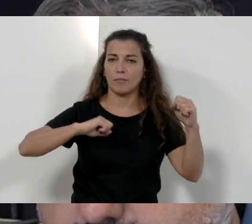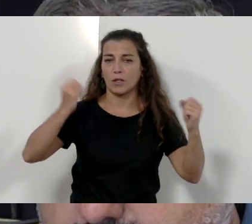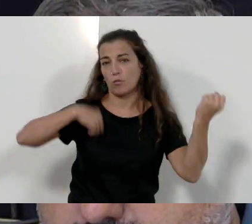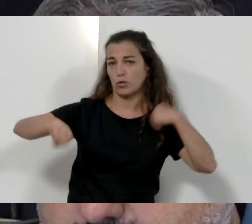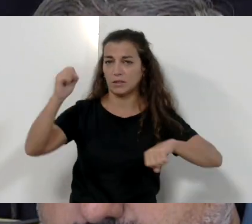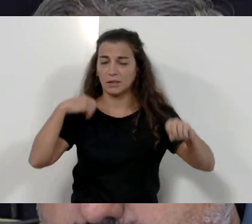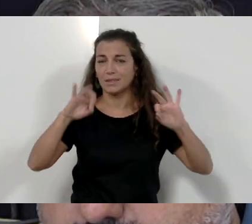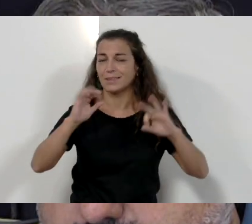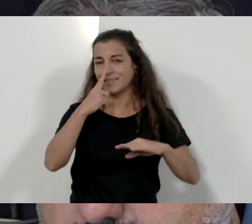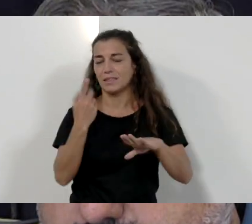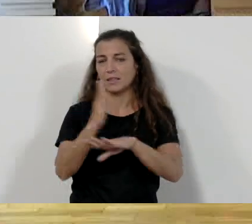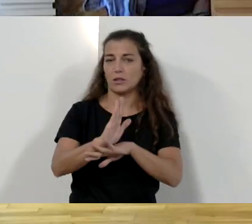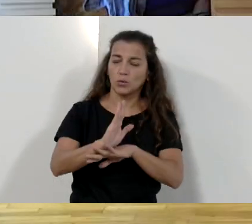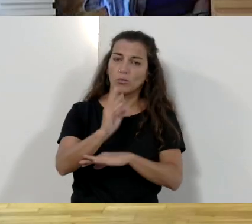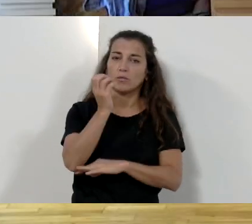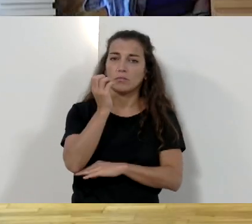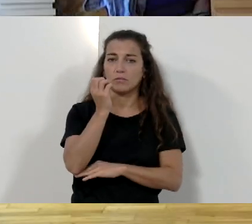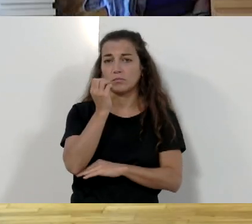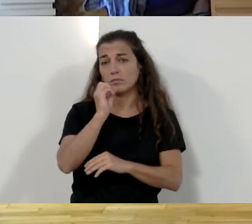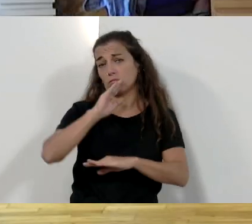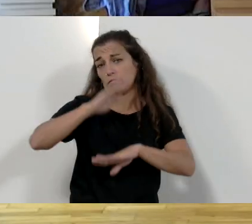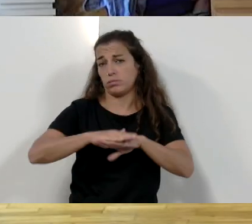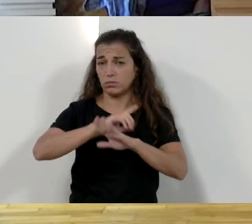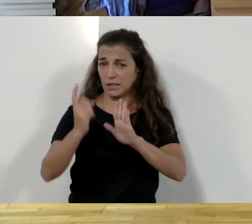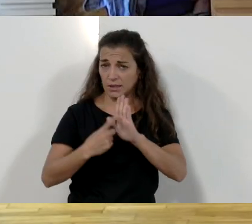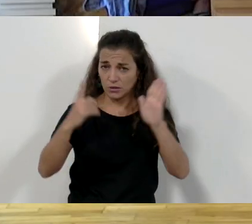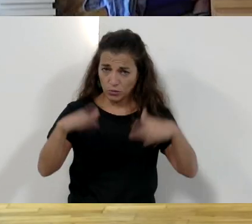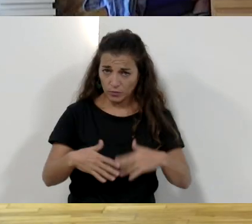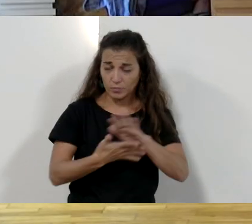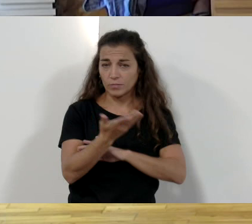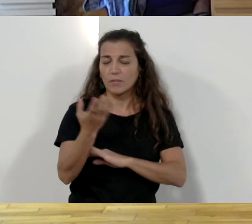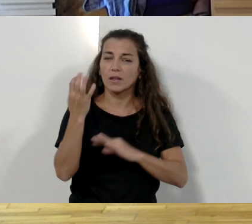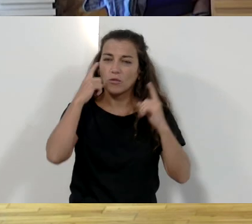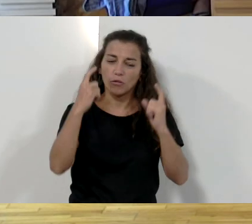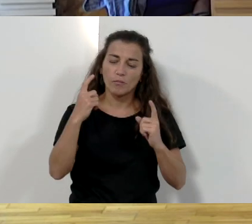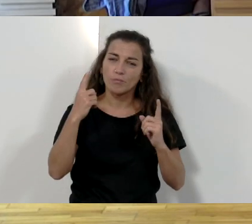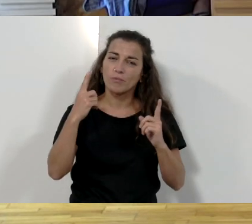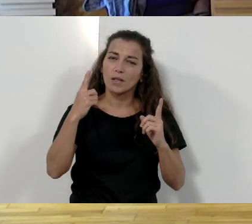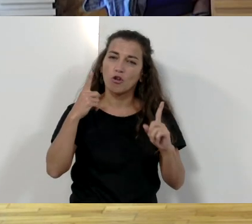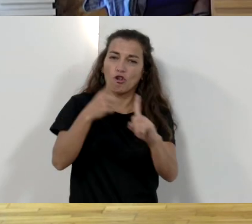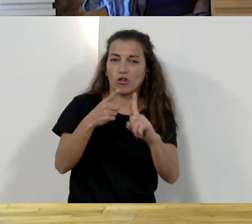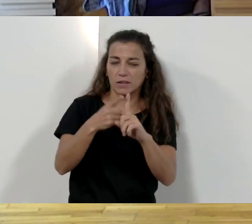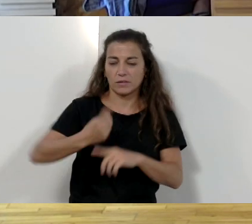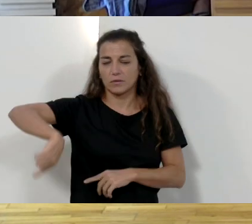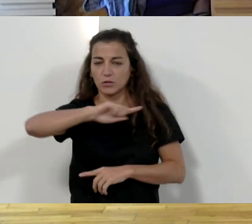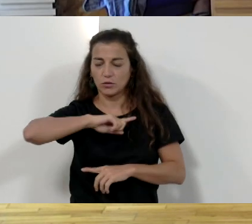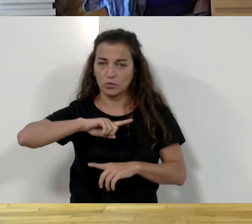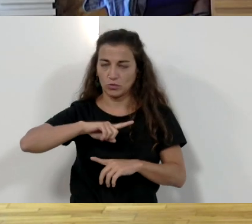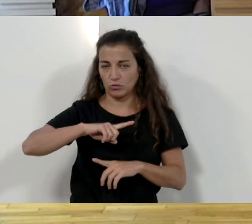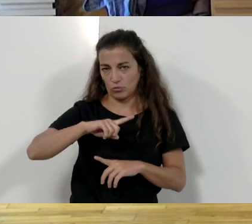es cuestión de cuidarla entre todos. Como digo, nosotros vamos a votar que